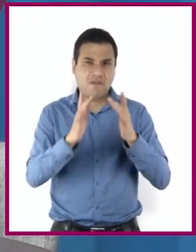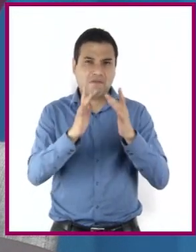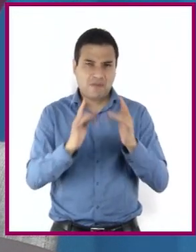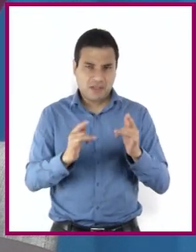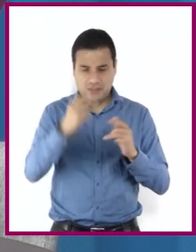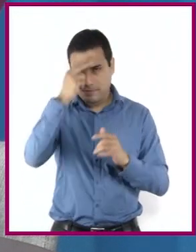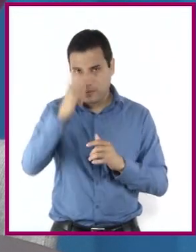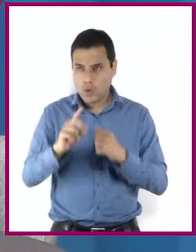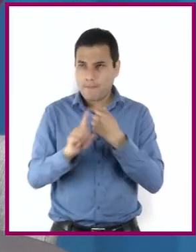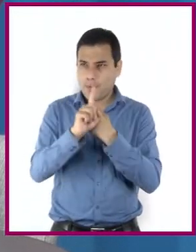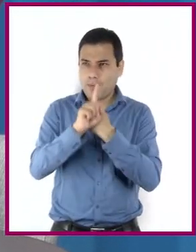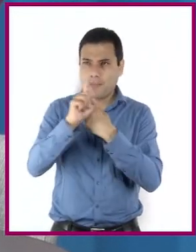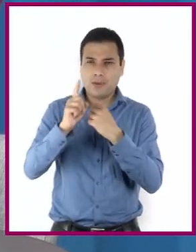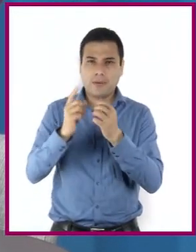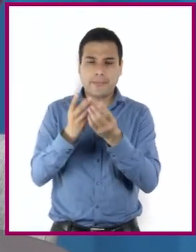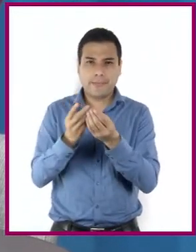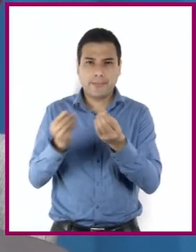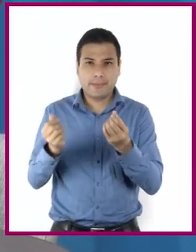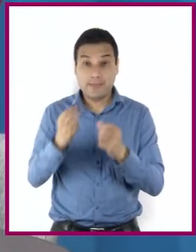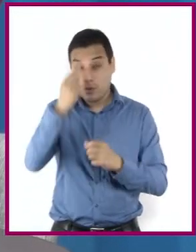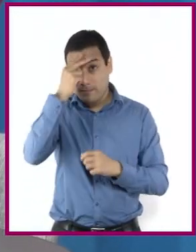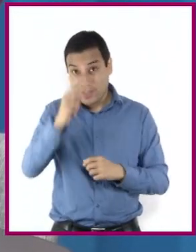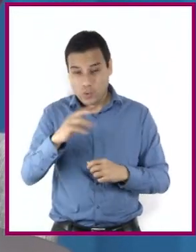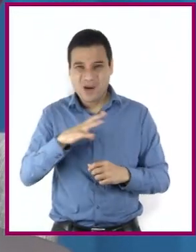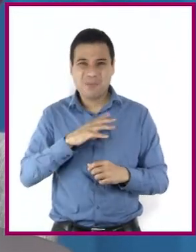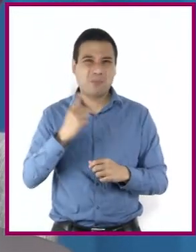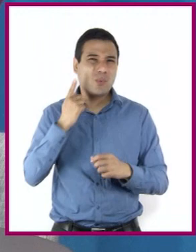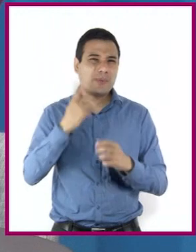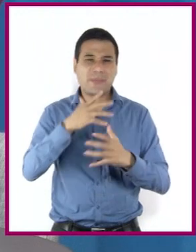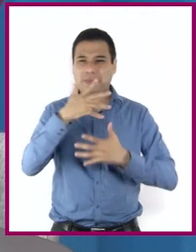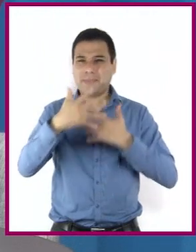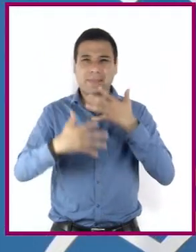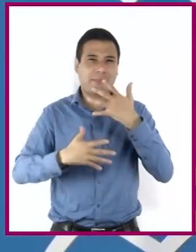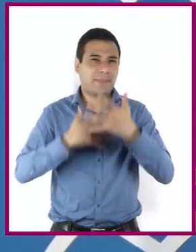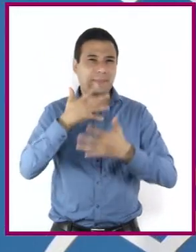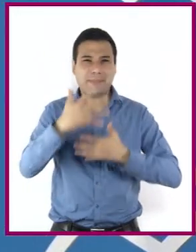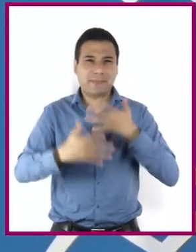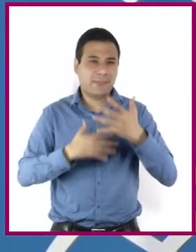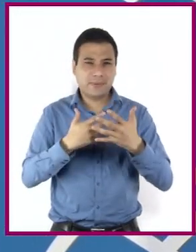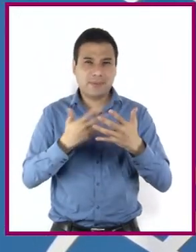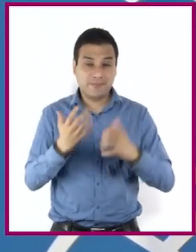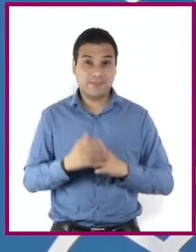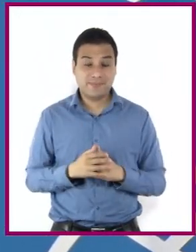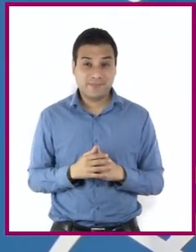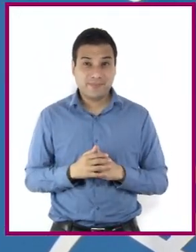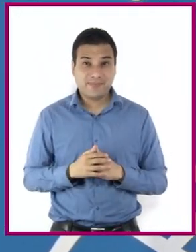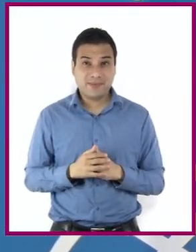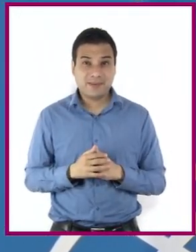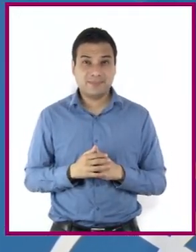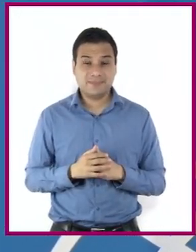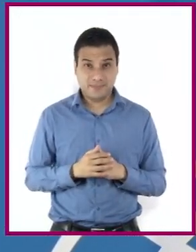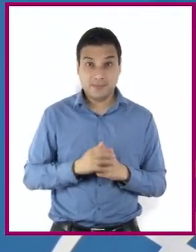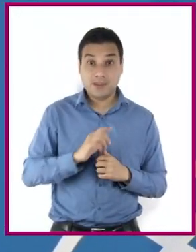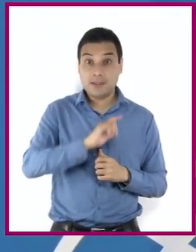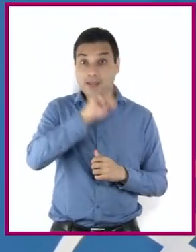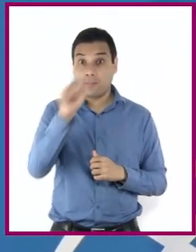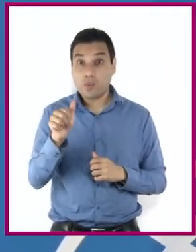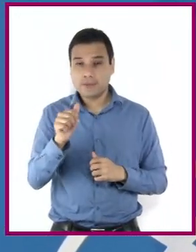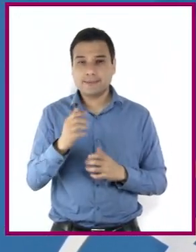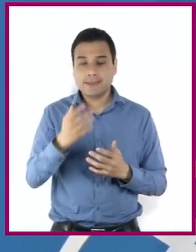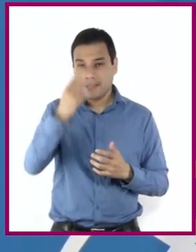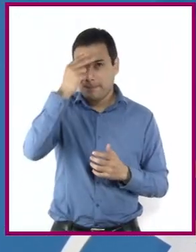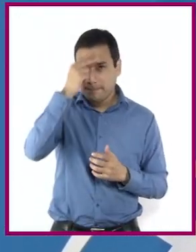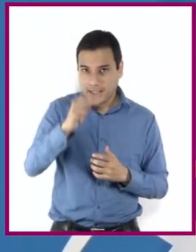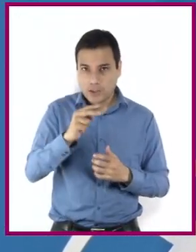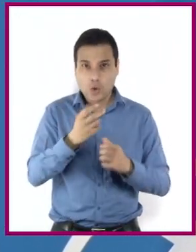México seguía sumergido en asuntos políticos internos sin resolver. Para entonces, se agudizó la tensión entre